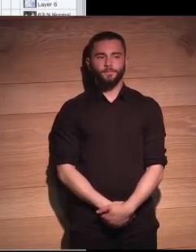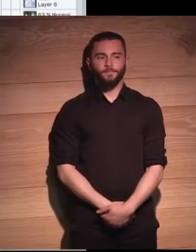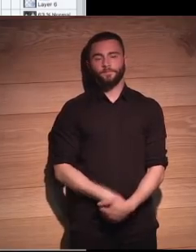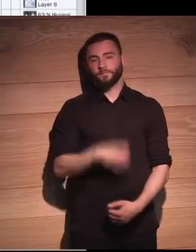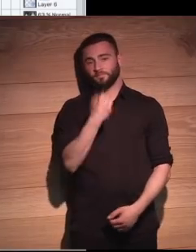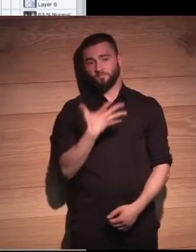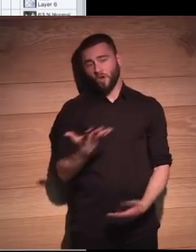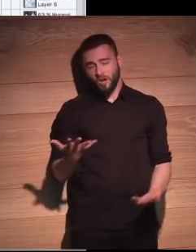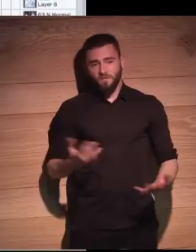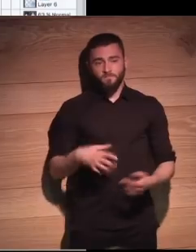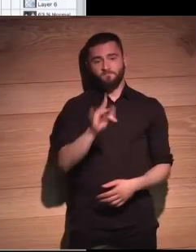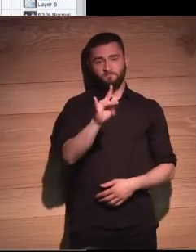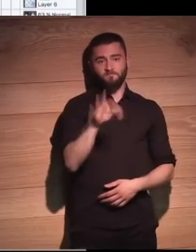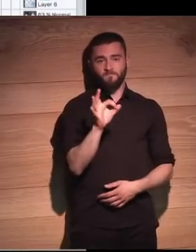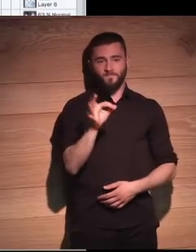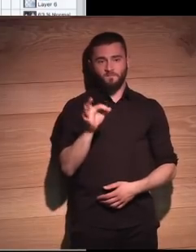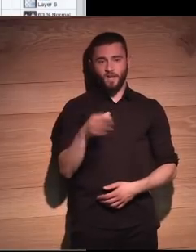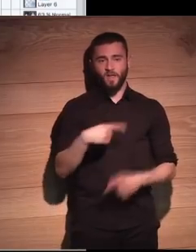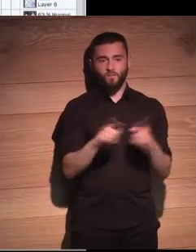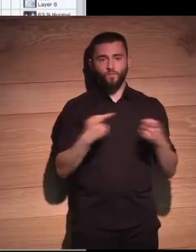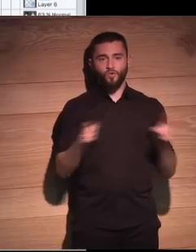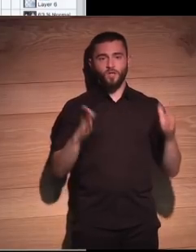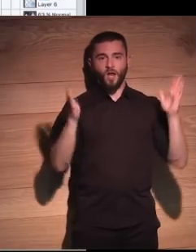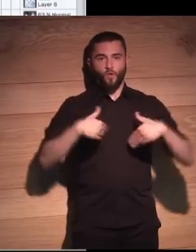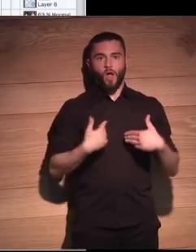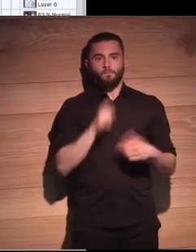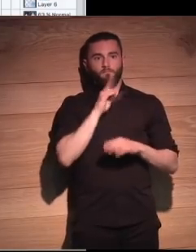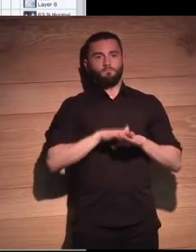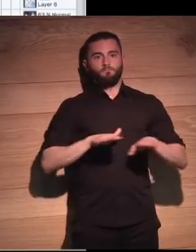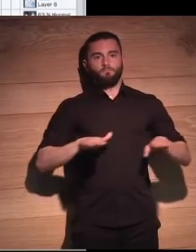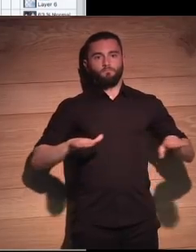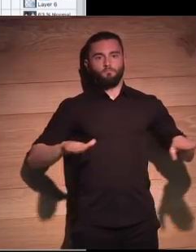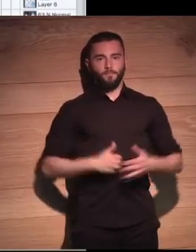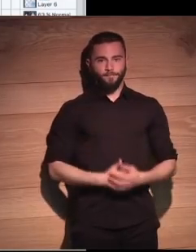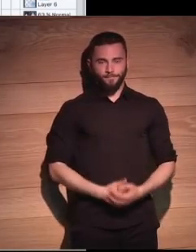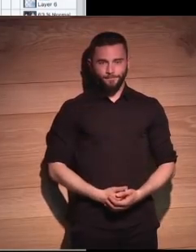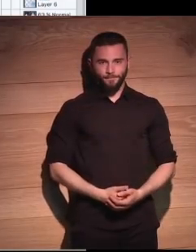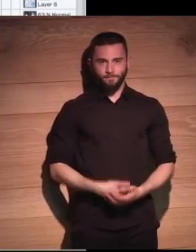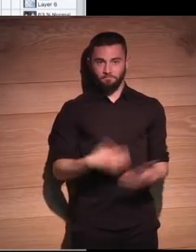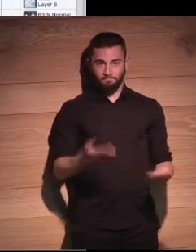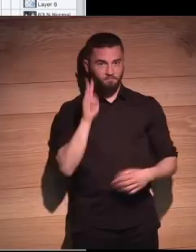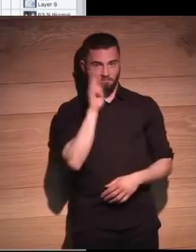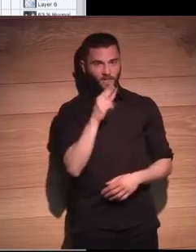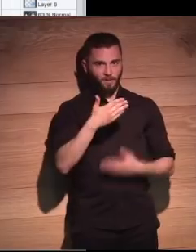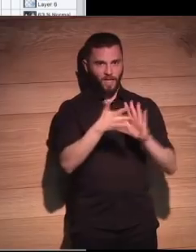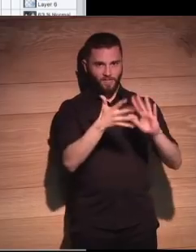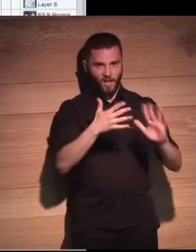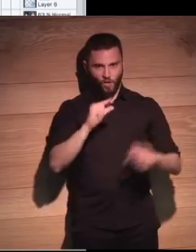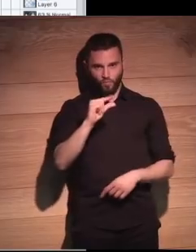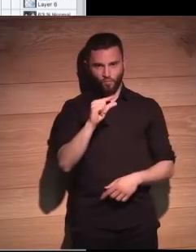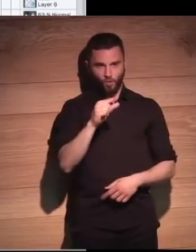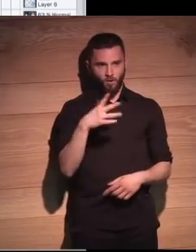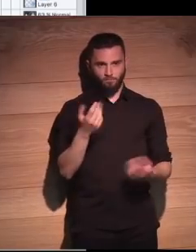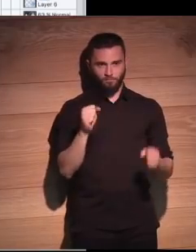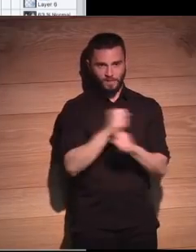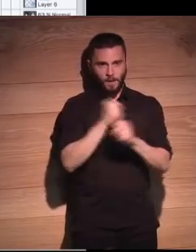Bueno, está... Sí, es verdad. Como no hay música, Seguro que además estaba nos hemos quedado poniendo todos. situación. Bueno, como veis está un poco acelerado. Evidentemente no trabajo a